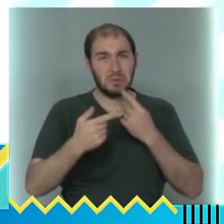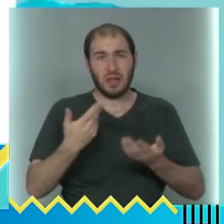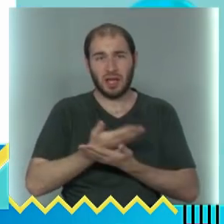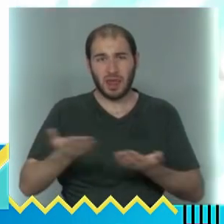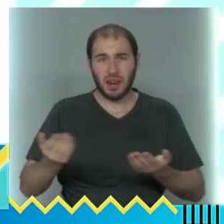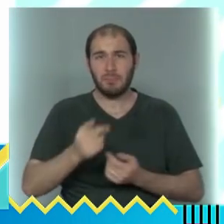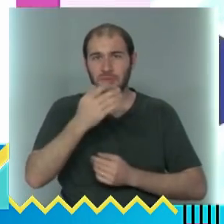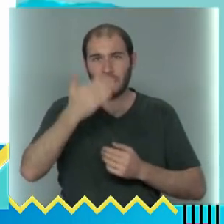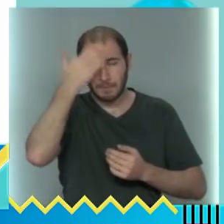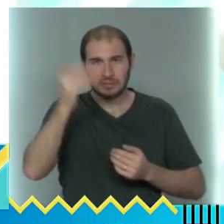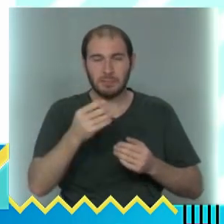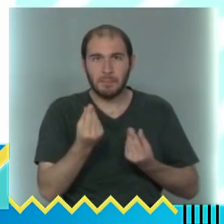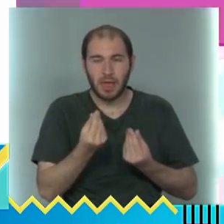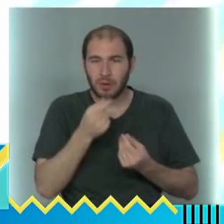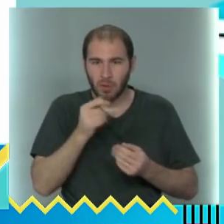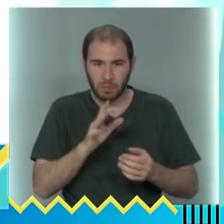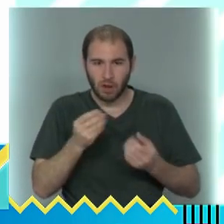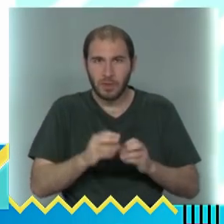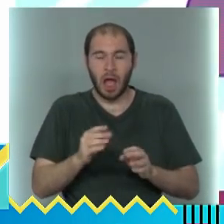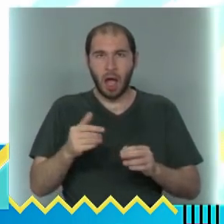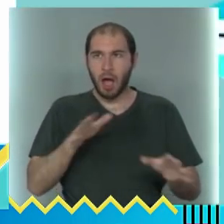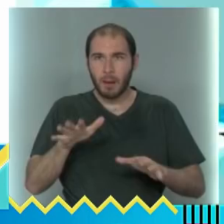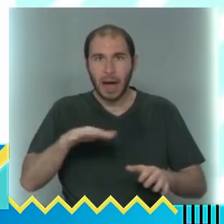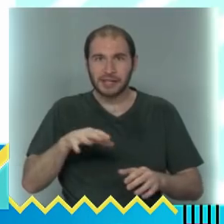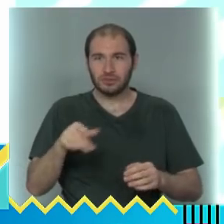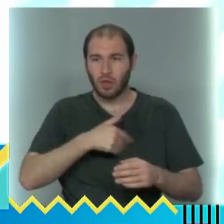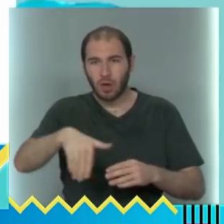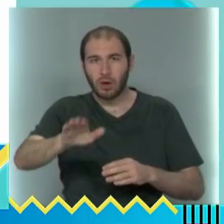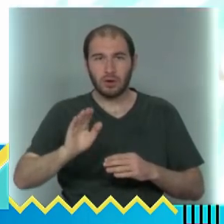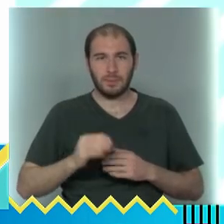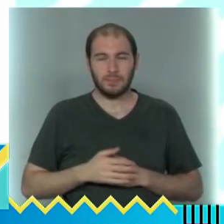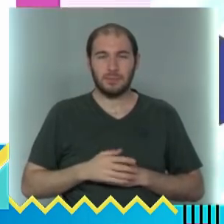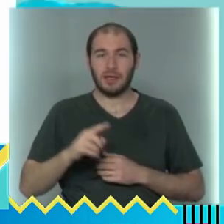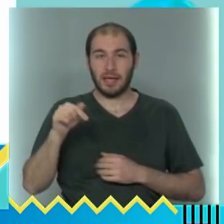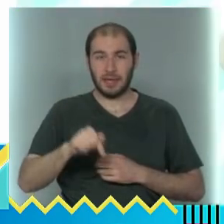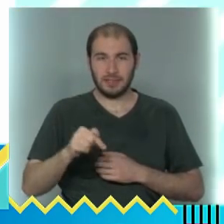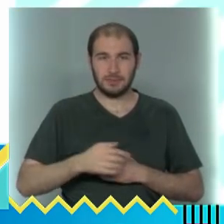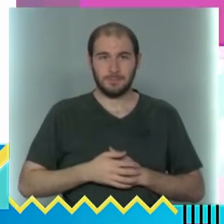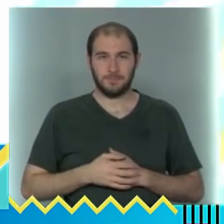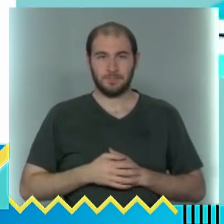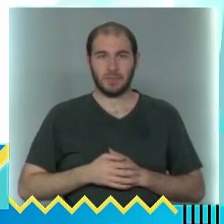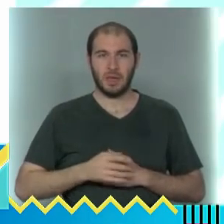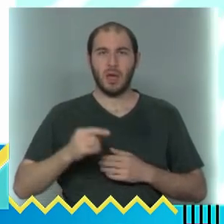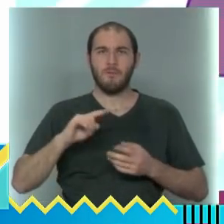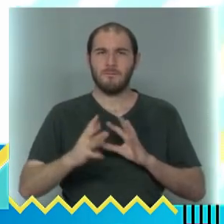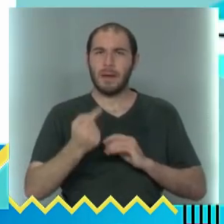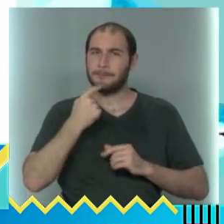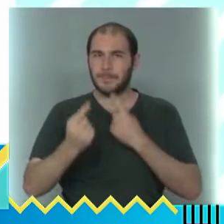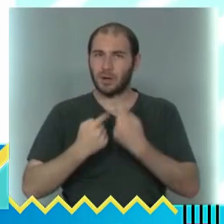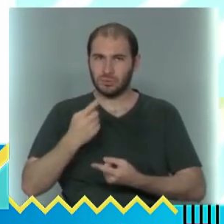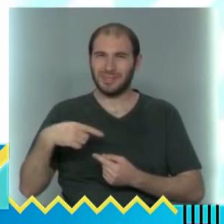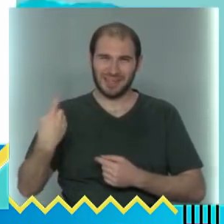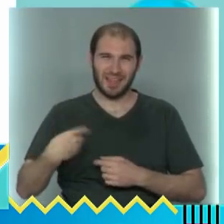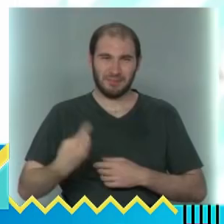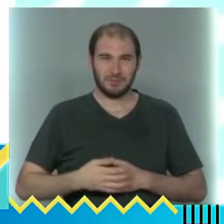frecuente, entonces el paciente se asusta, empieza a temblar, se asusta, ¿tendré Parkinson o voy a tener Parkinson? Bueno, esa es digamos, un motivo de consulta